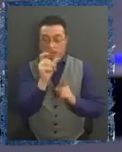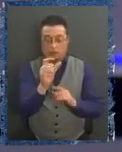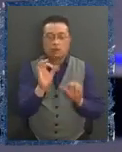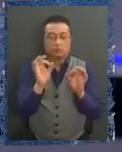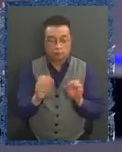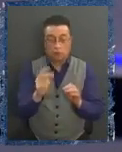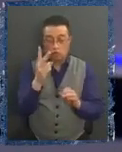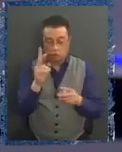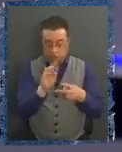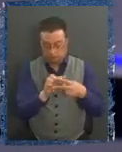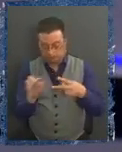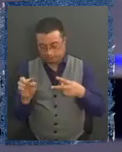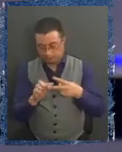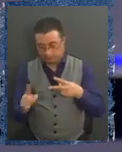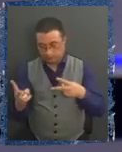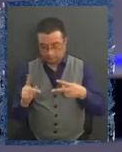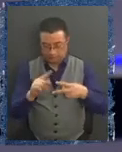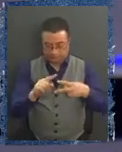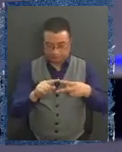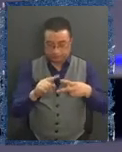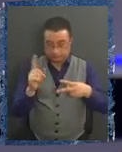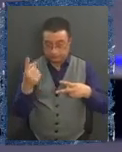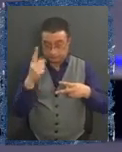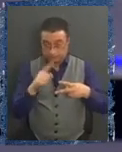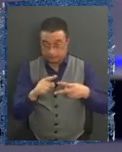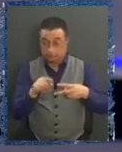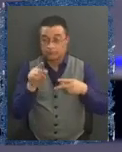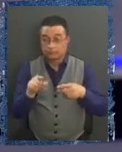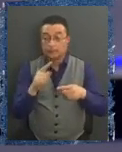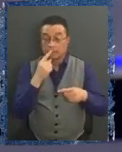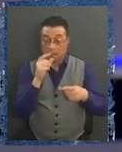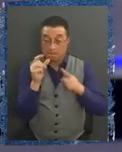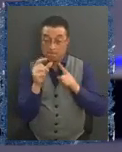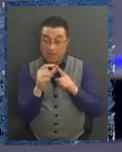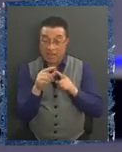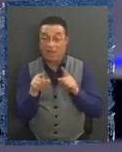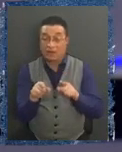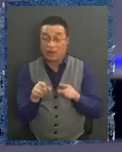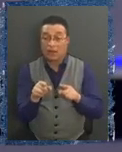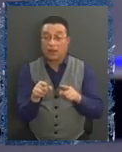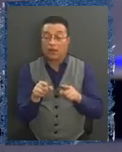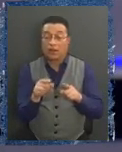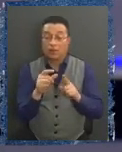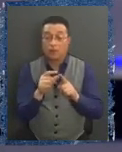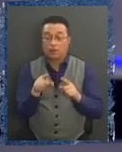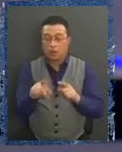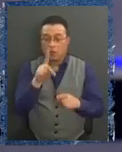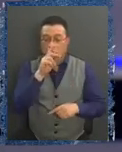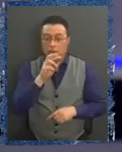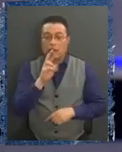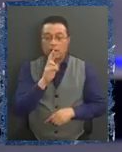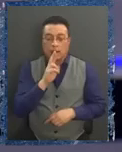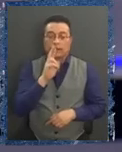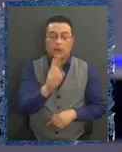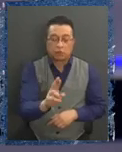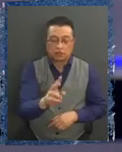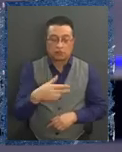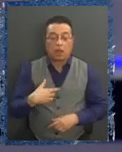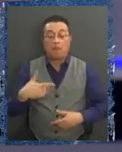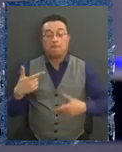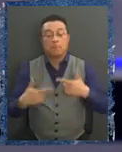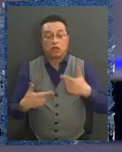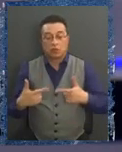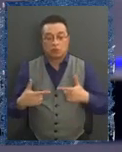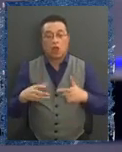precisiones. Primero, esta definición es una respuesta a una política constitucional